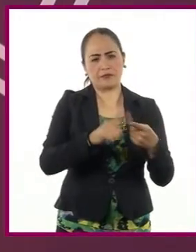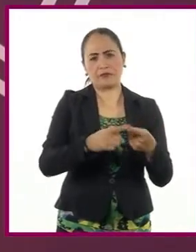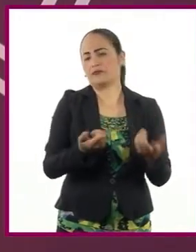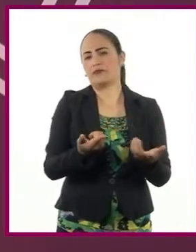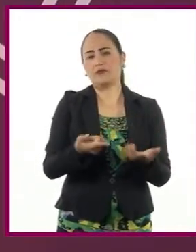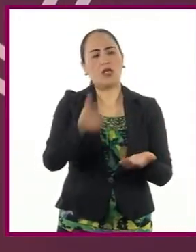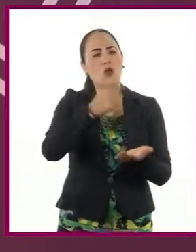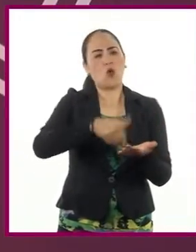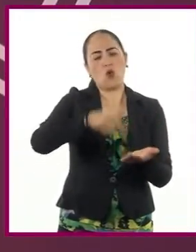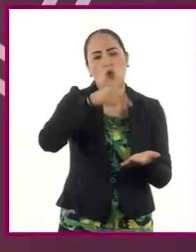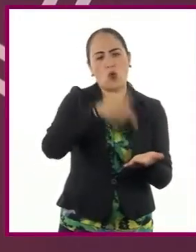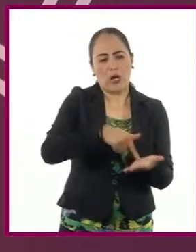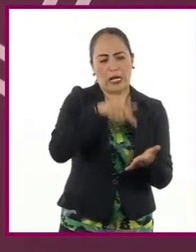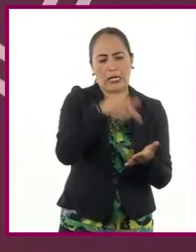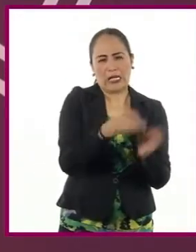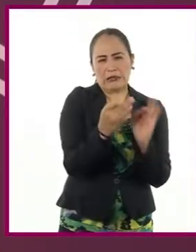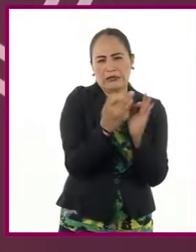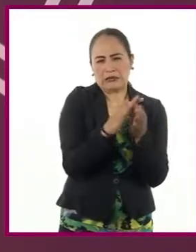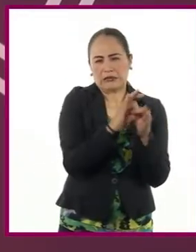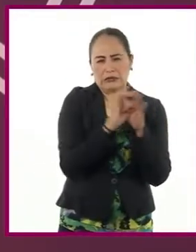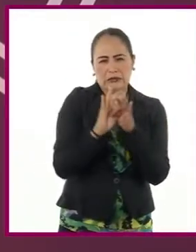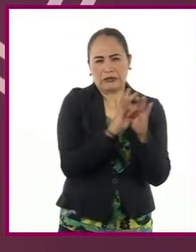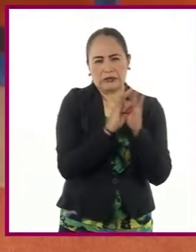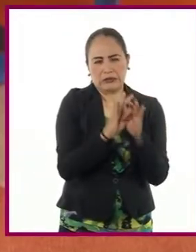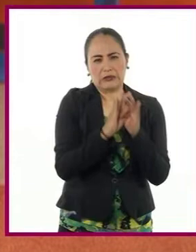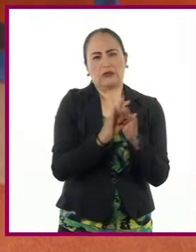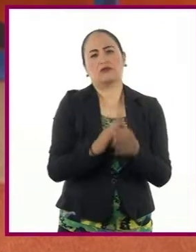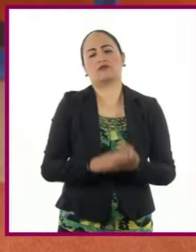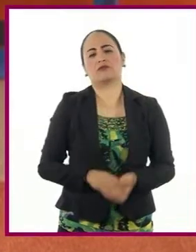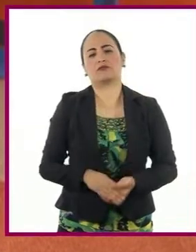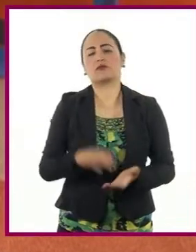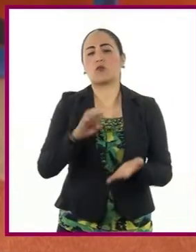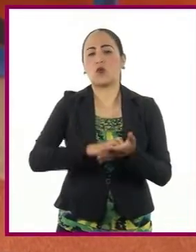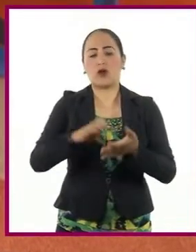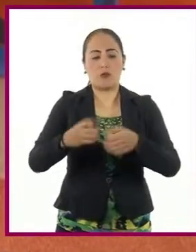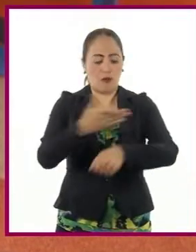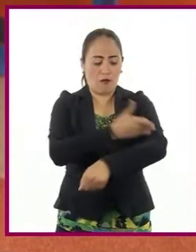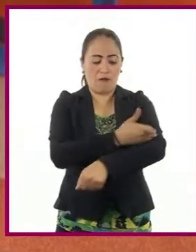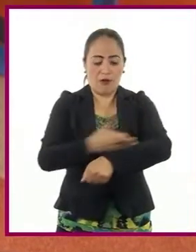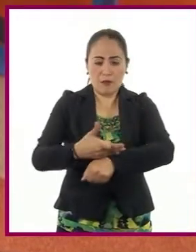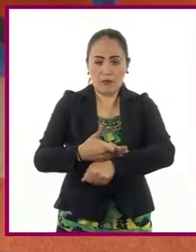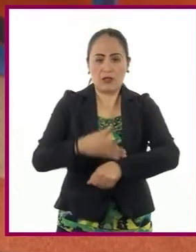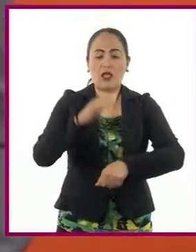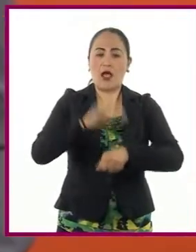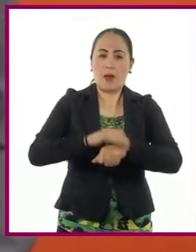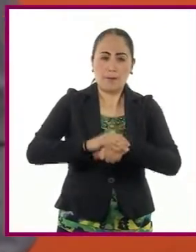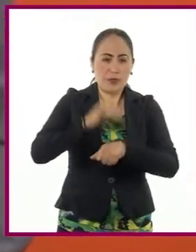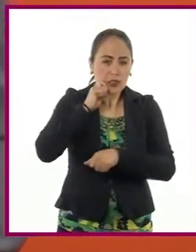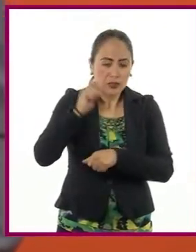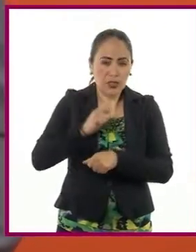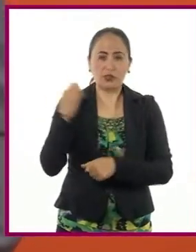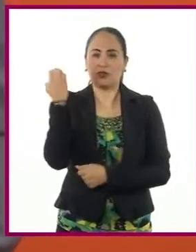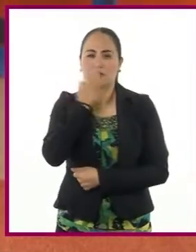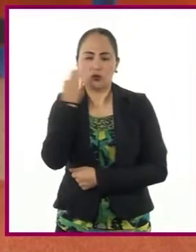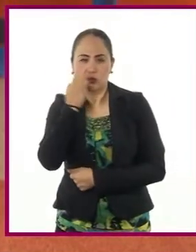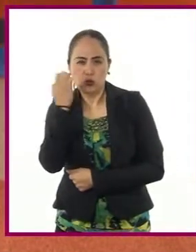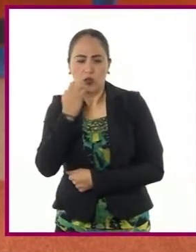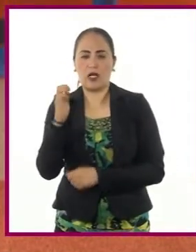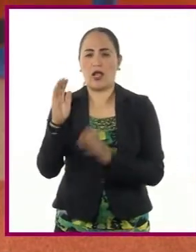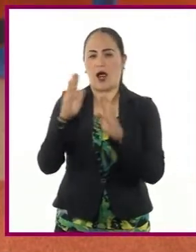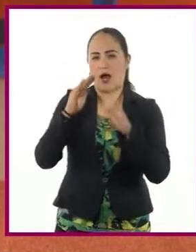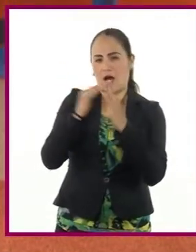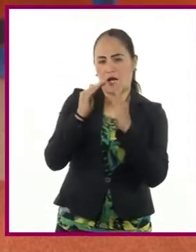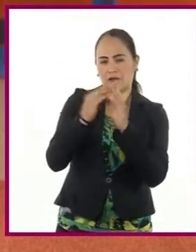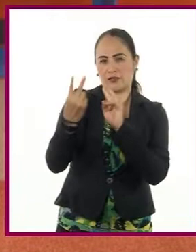otras y otros de manera más próxima. Por ejemplo, con la familia, amistades, en la escuela, con los